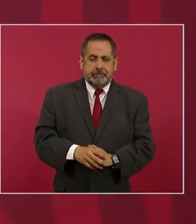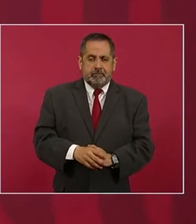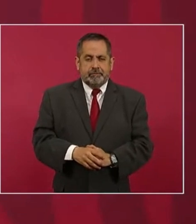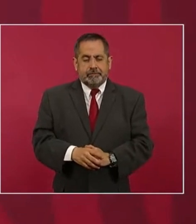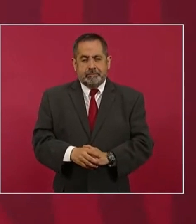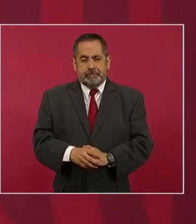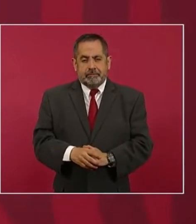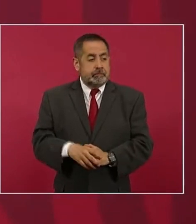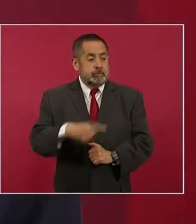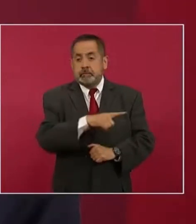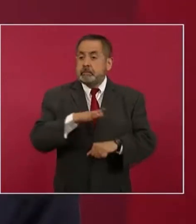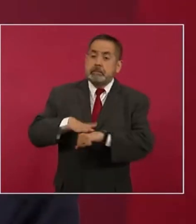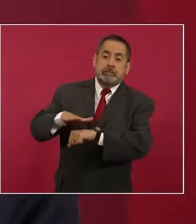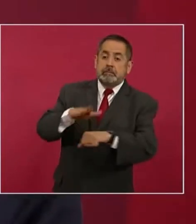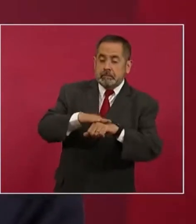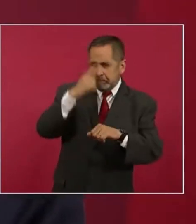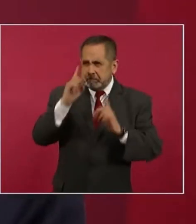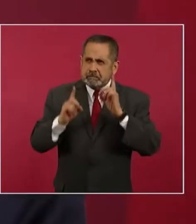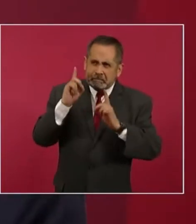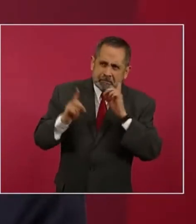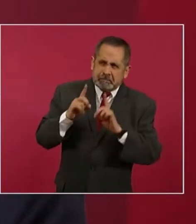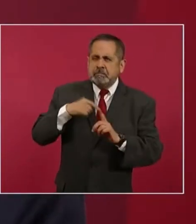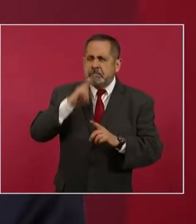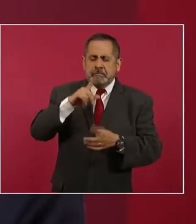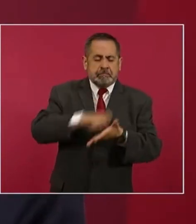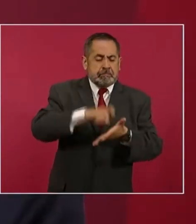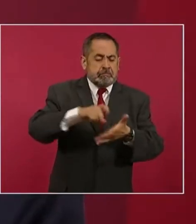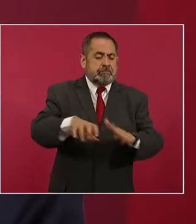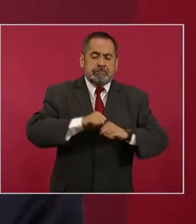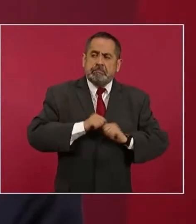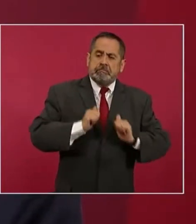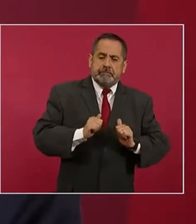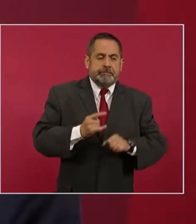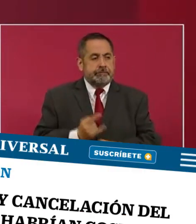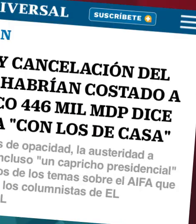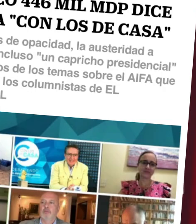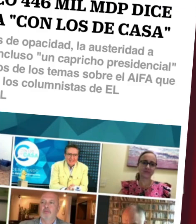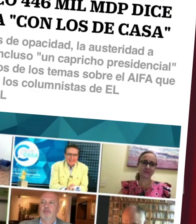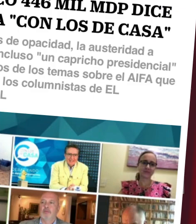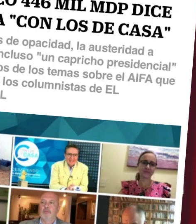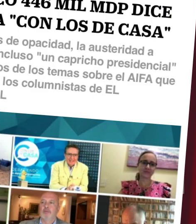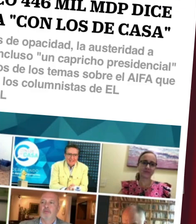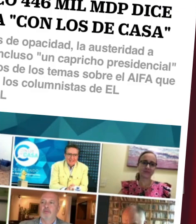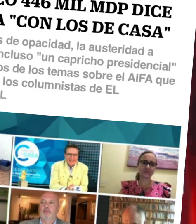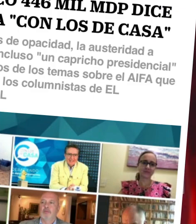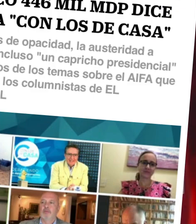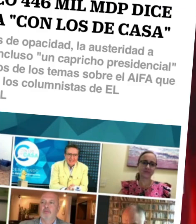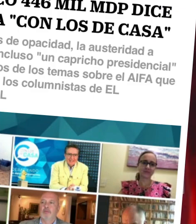¿Convocarlos a especular? ¿Y pierden?